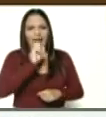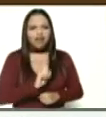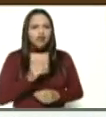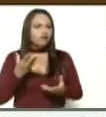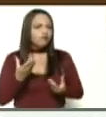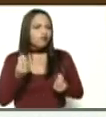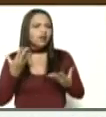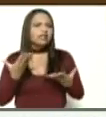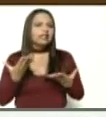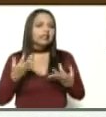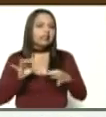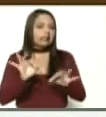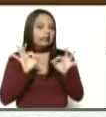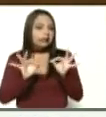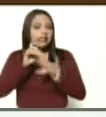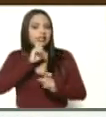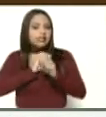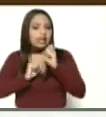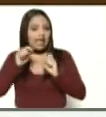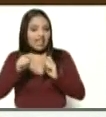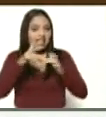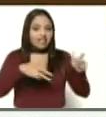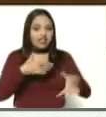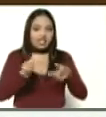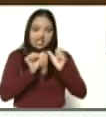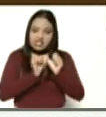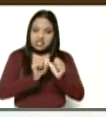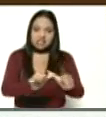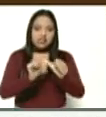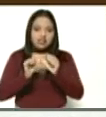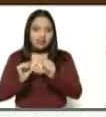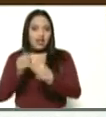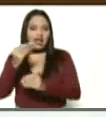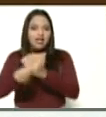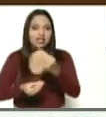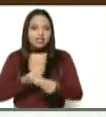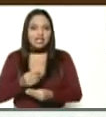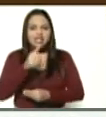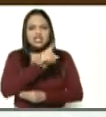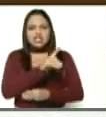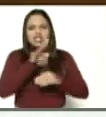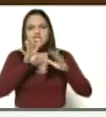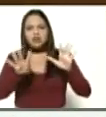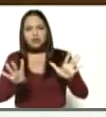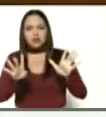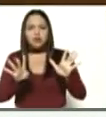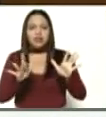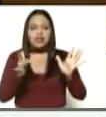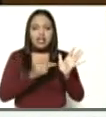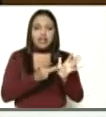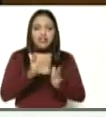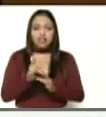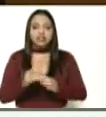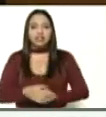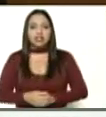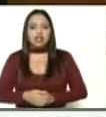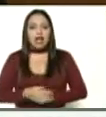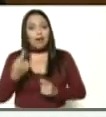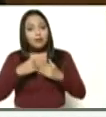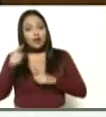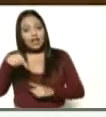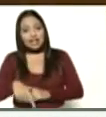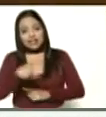particular, este acto lo hemos hecho y lo seguiremos haciendo, 19 tras 19, pero este